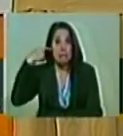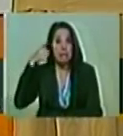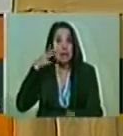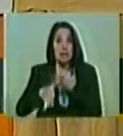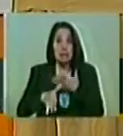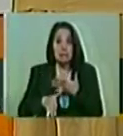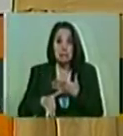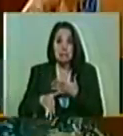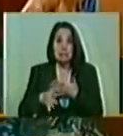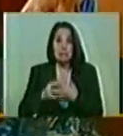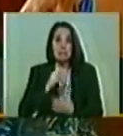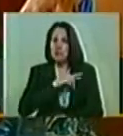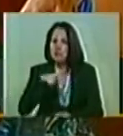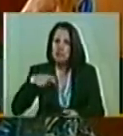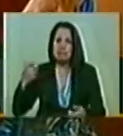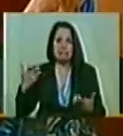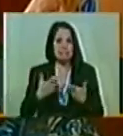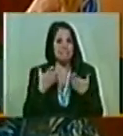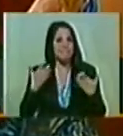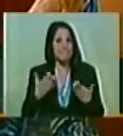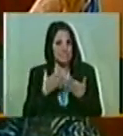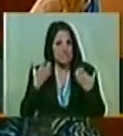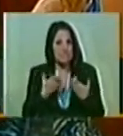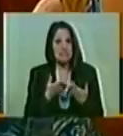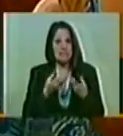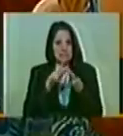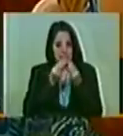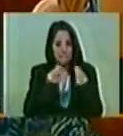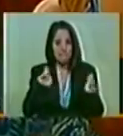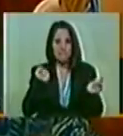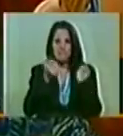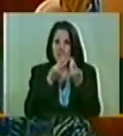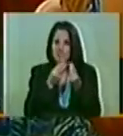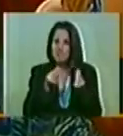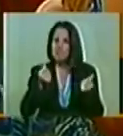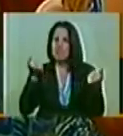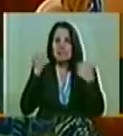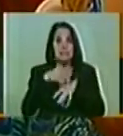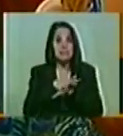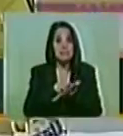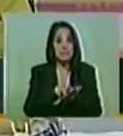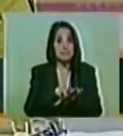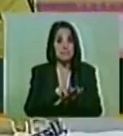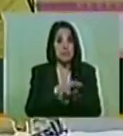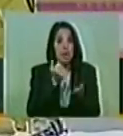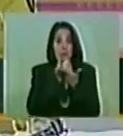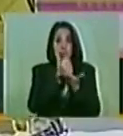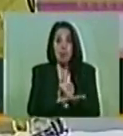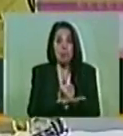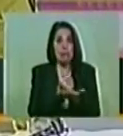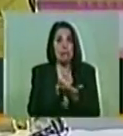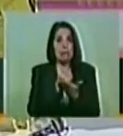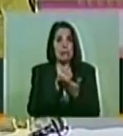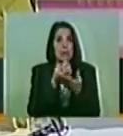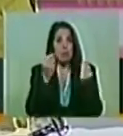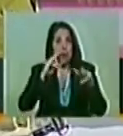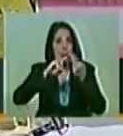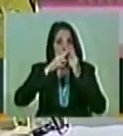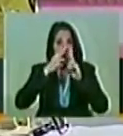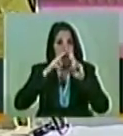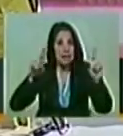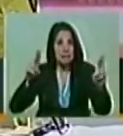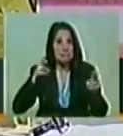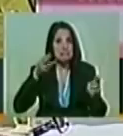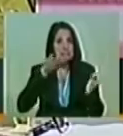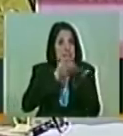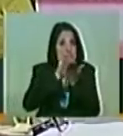nosotros dimos una tremenda batalla por mantener la integridad de la nación, por mantener la defensa de la verdad de Venezuela,